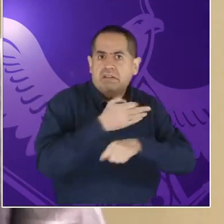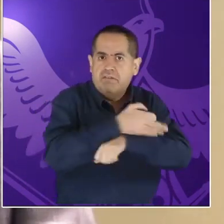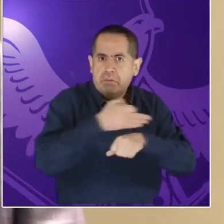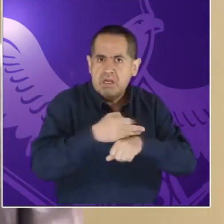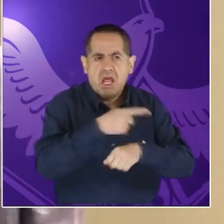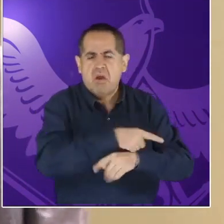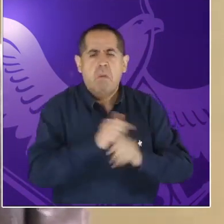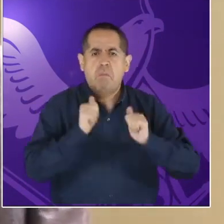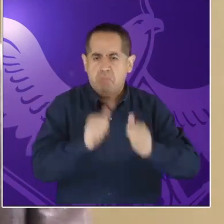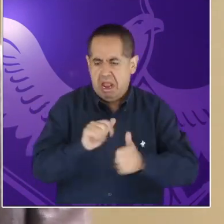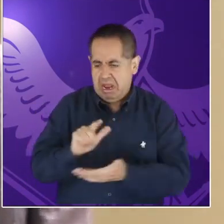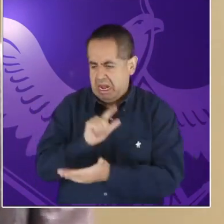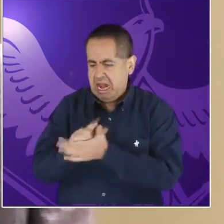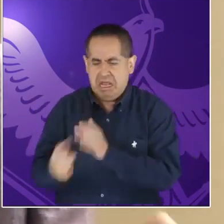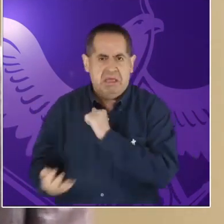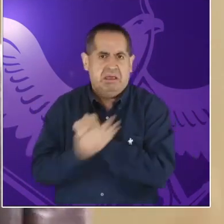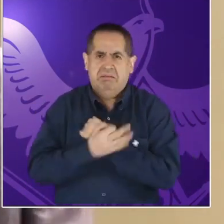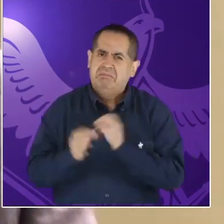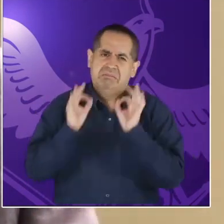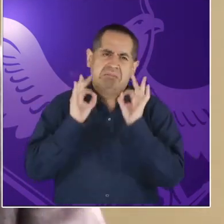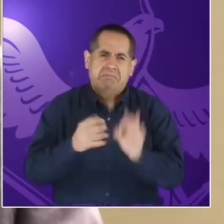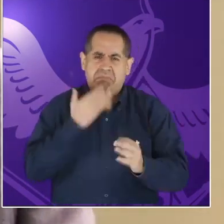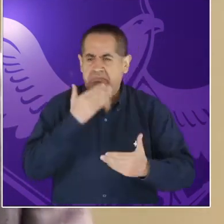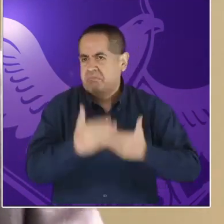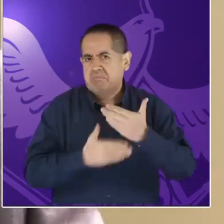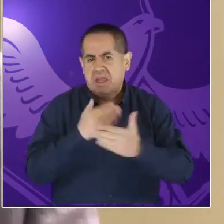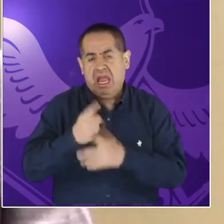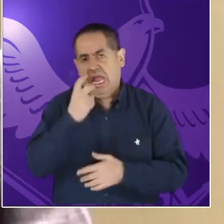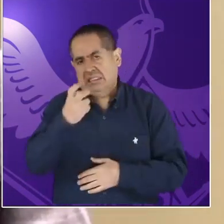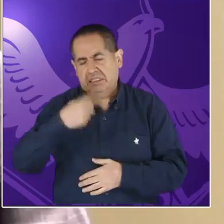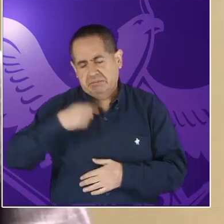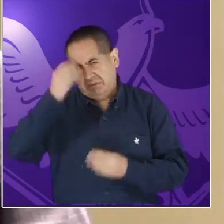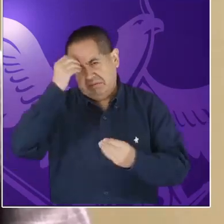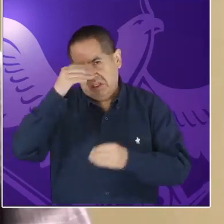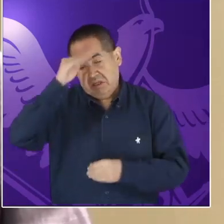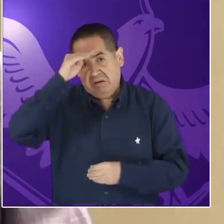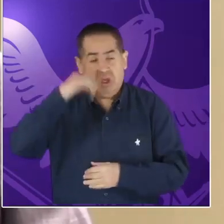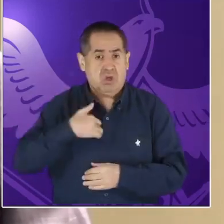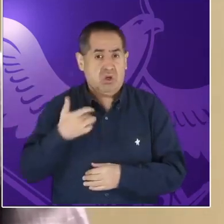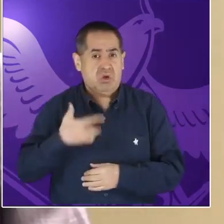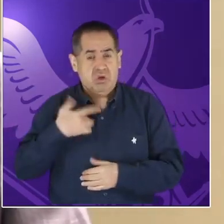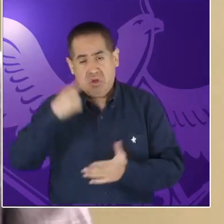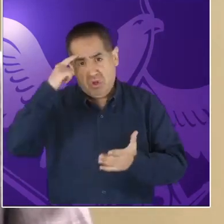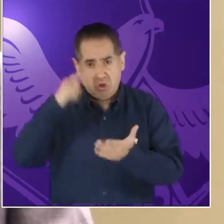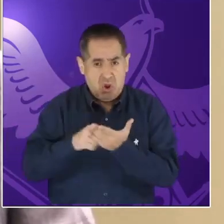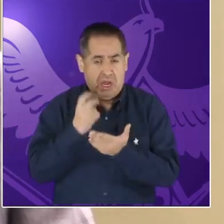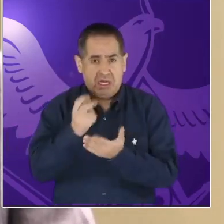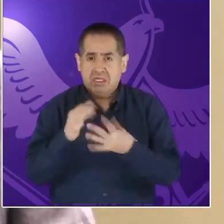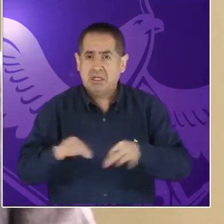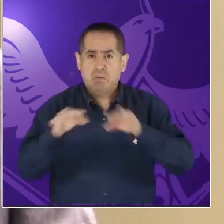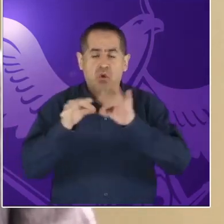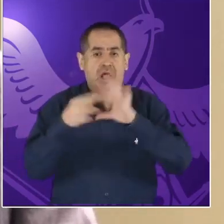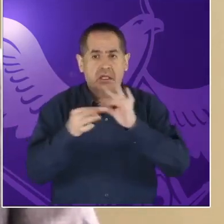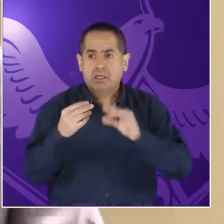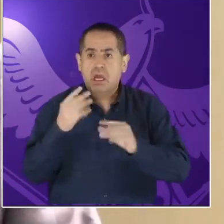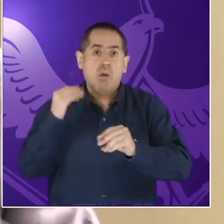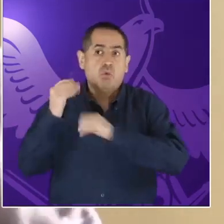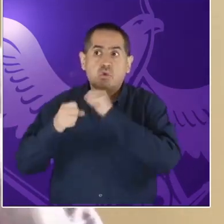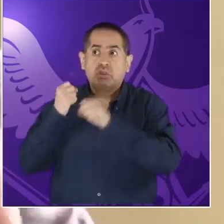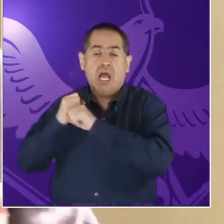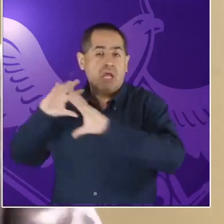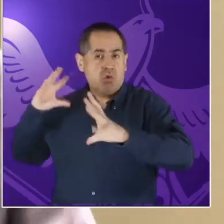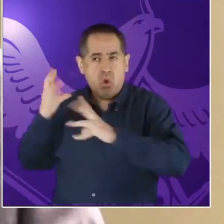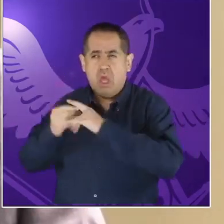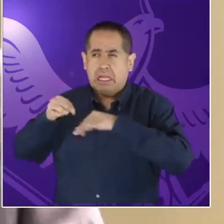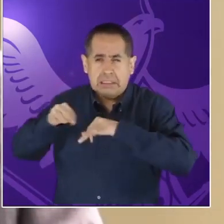Y en una situación, digamos, pertinente. Esa sería mi reflexión. Y me parece repito, que